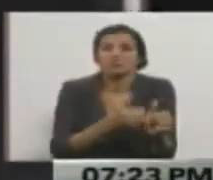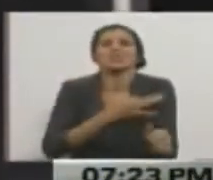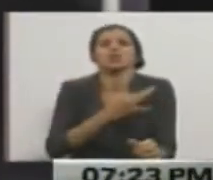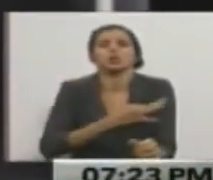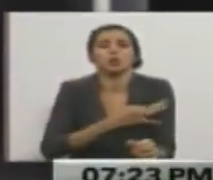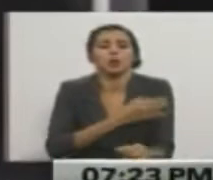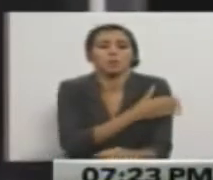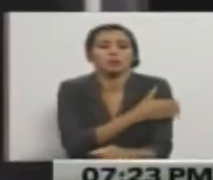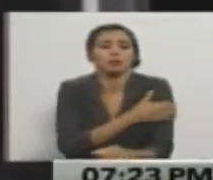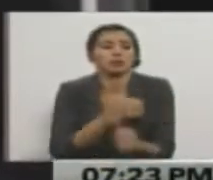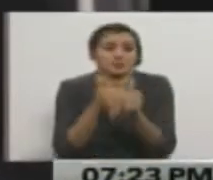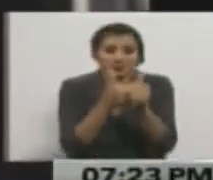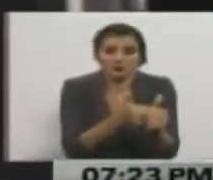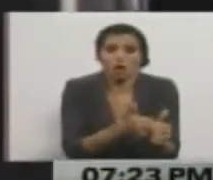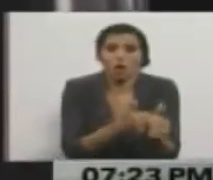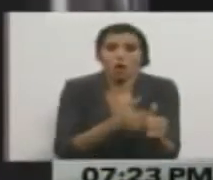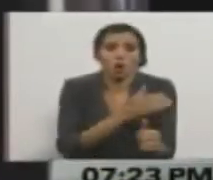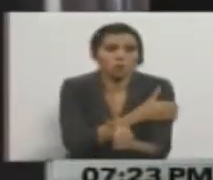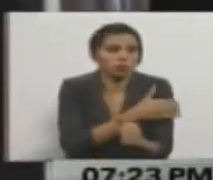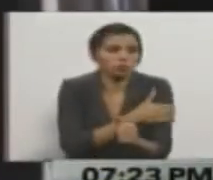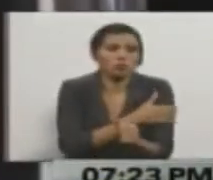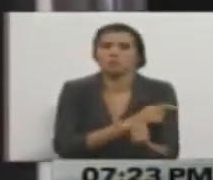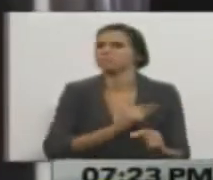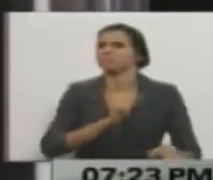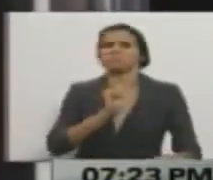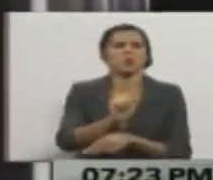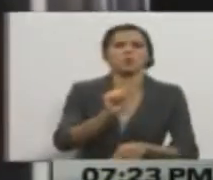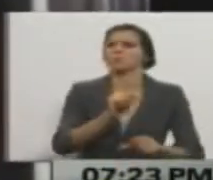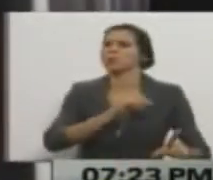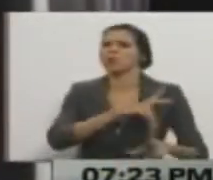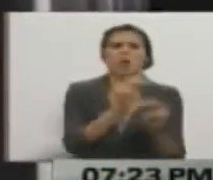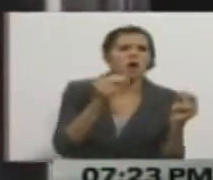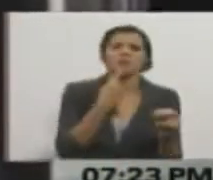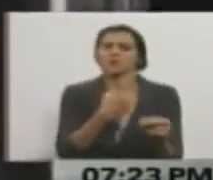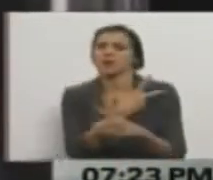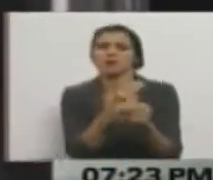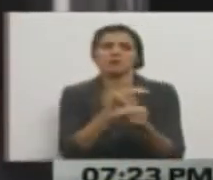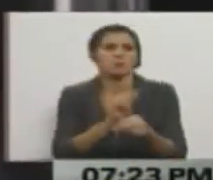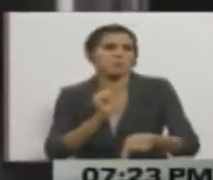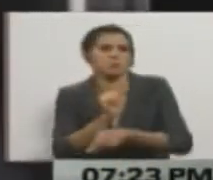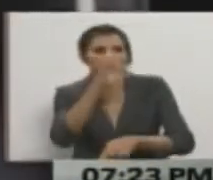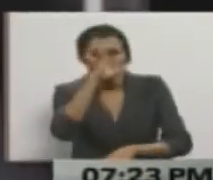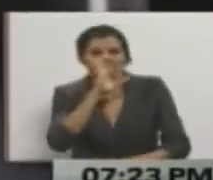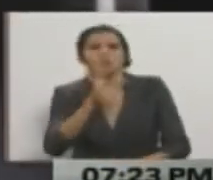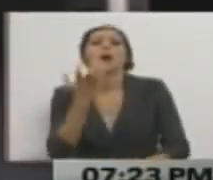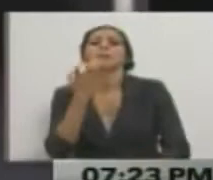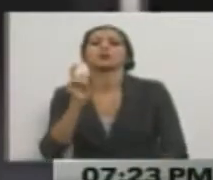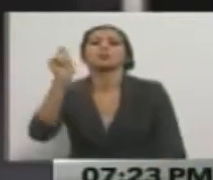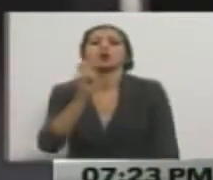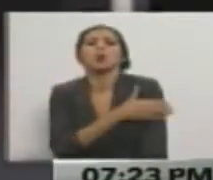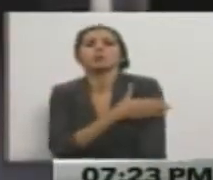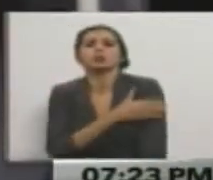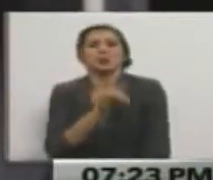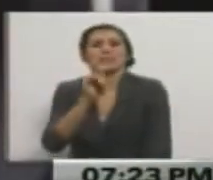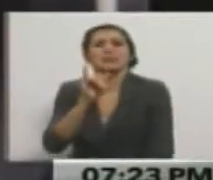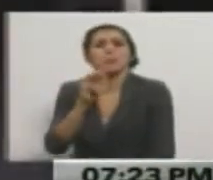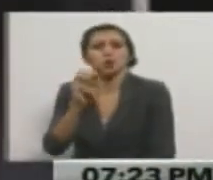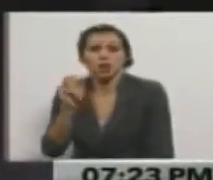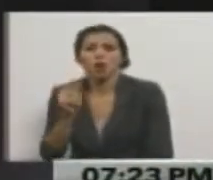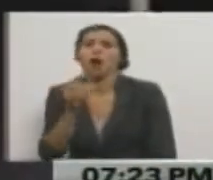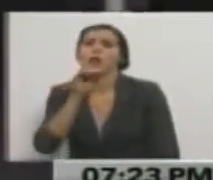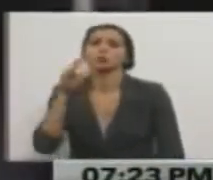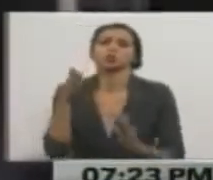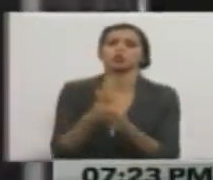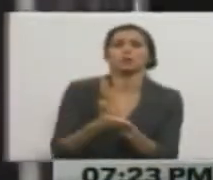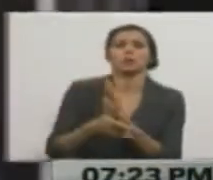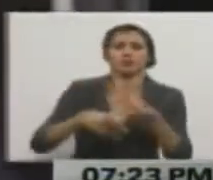son rápidamente agredidos, se les amenaza de muerte. El diputado Timoteo Zambrano incluso fue amenazado de muerte él y sus